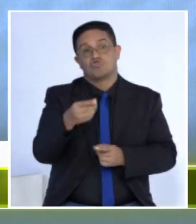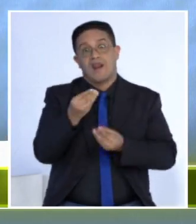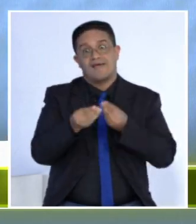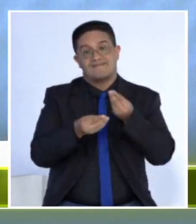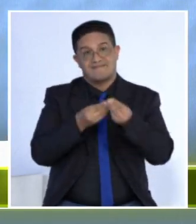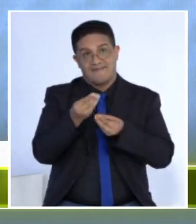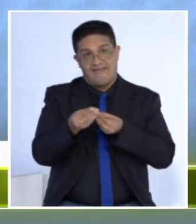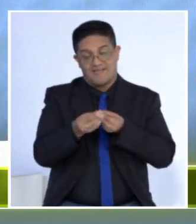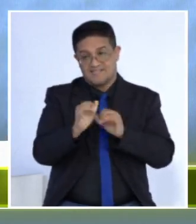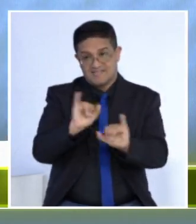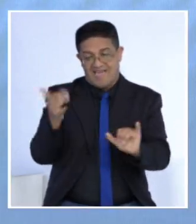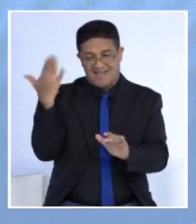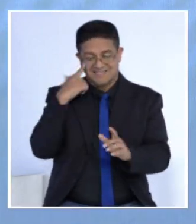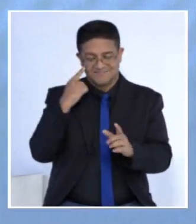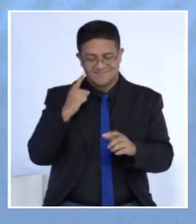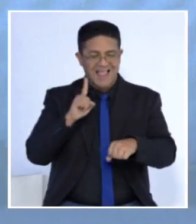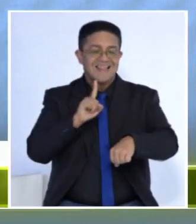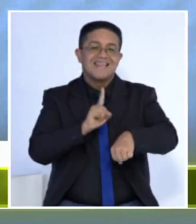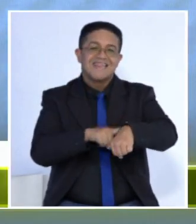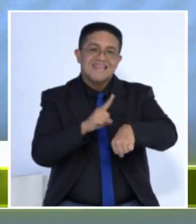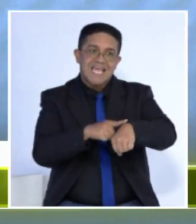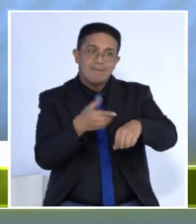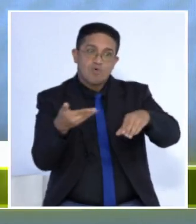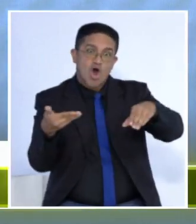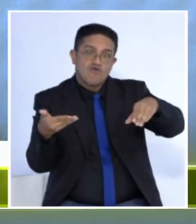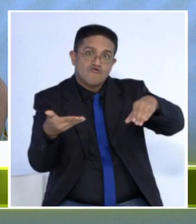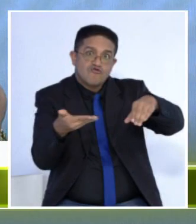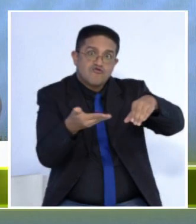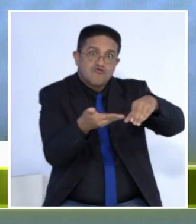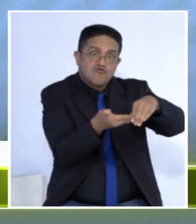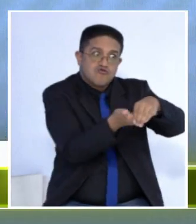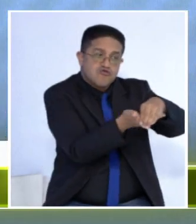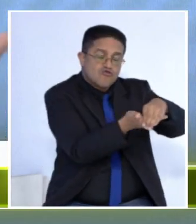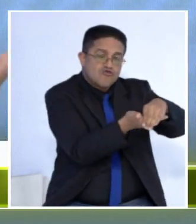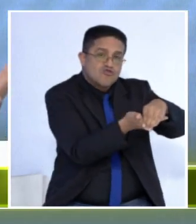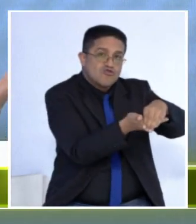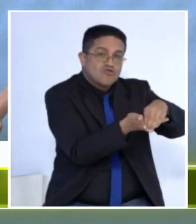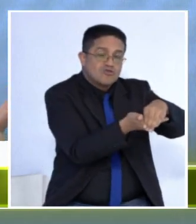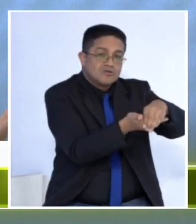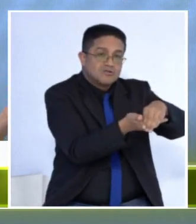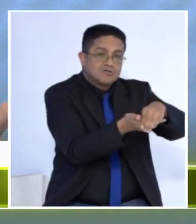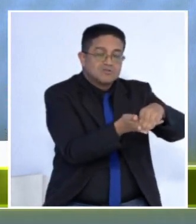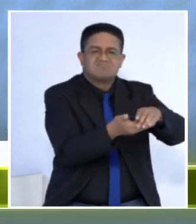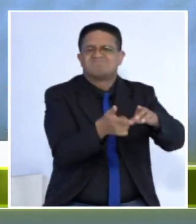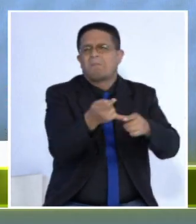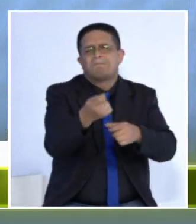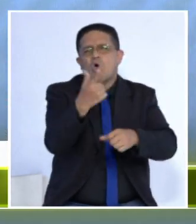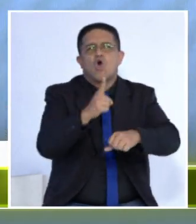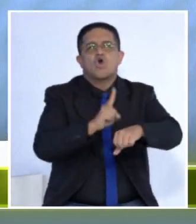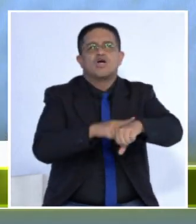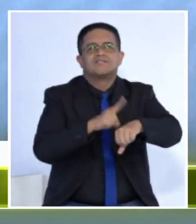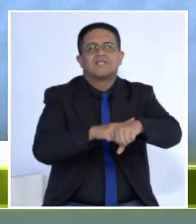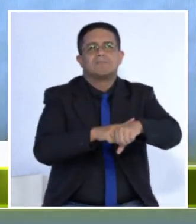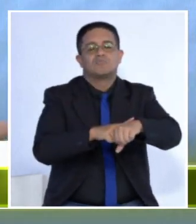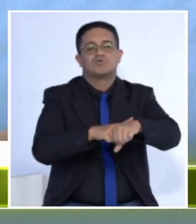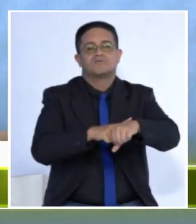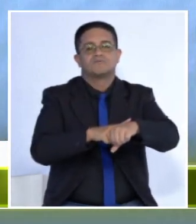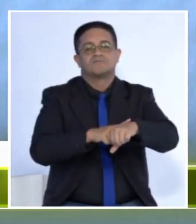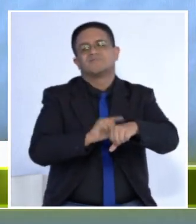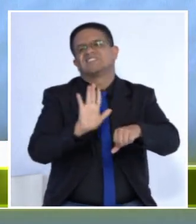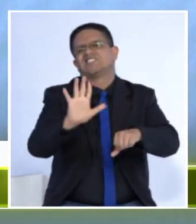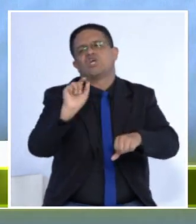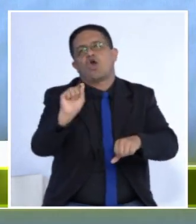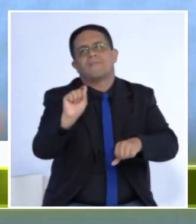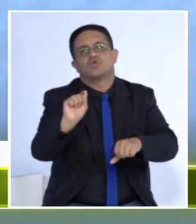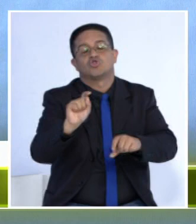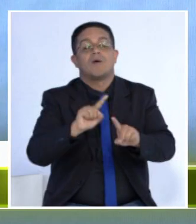percatado que el tiempo que duran dentro del aparato, dentro del tomógrafo, son minutos. Y si es sin contraste, son 5 minutos.